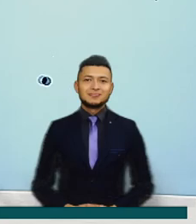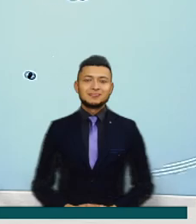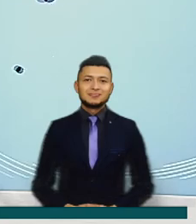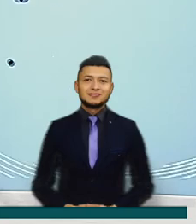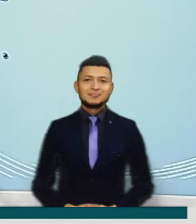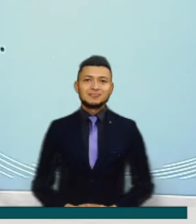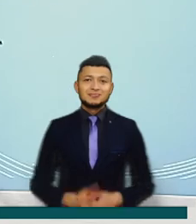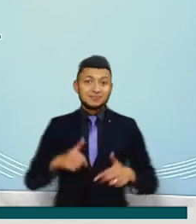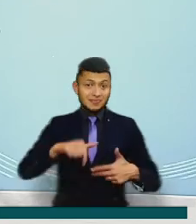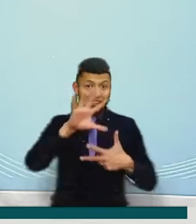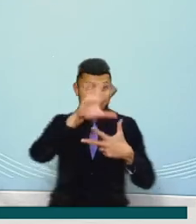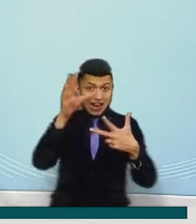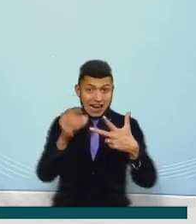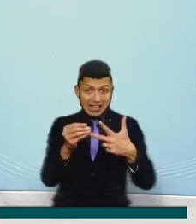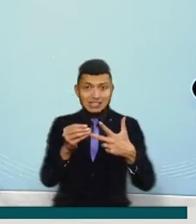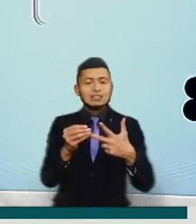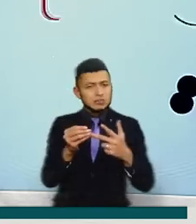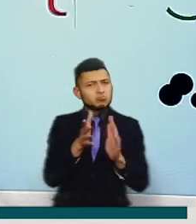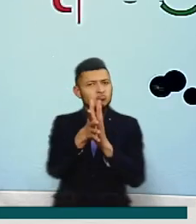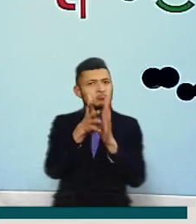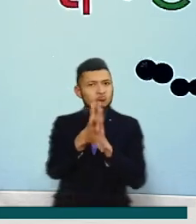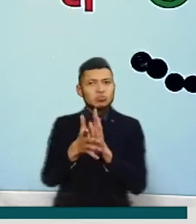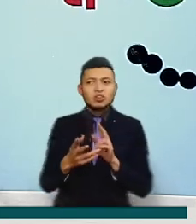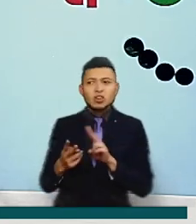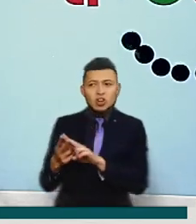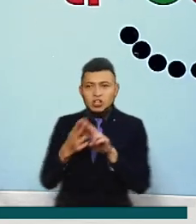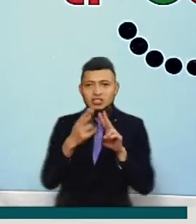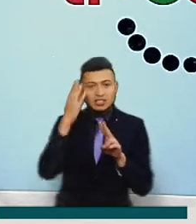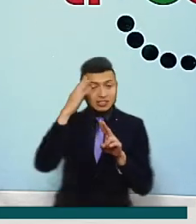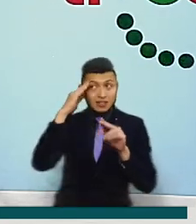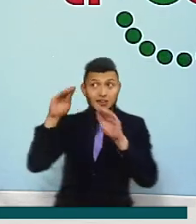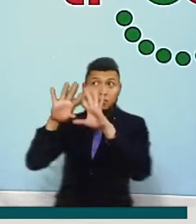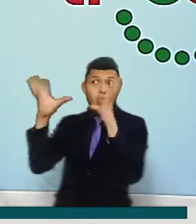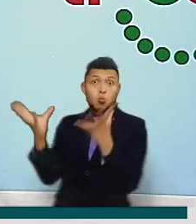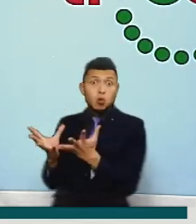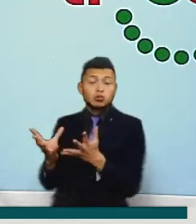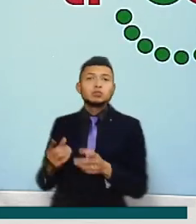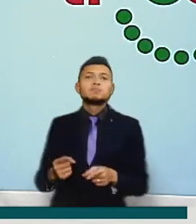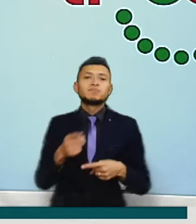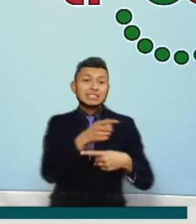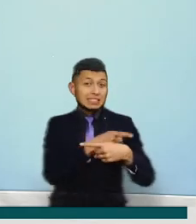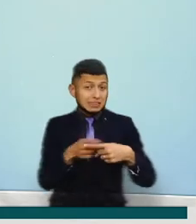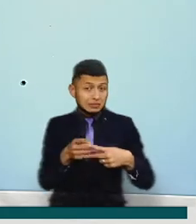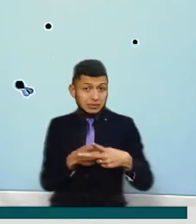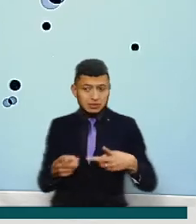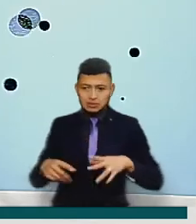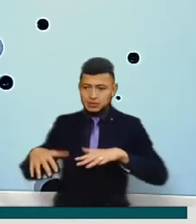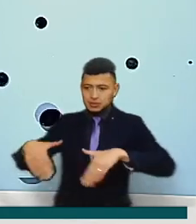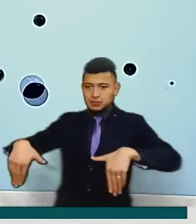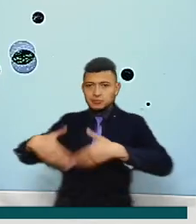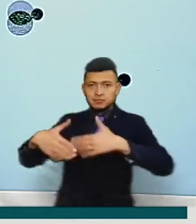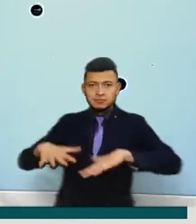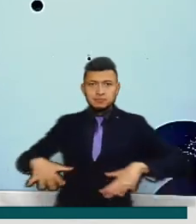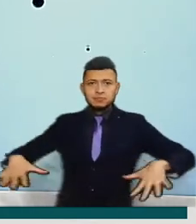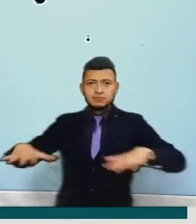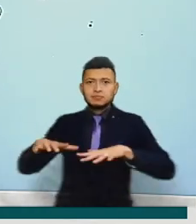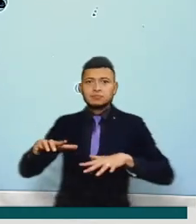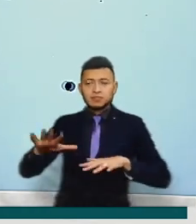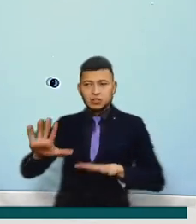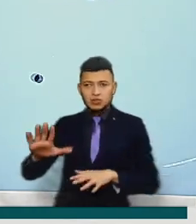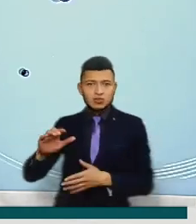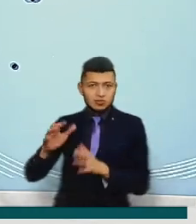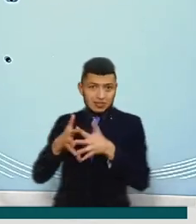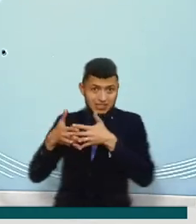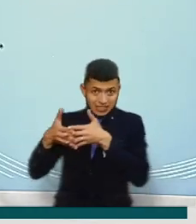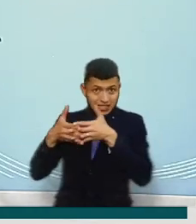En Enlace 13 tenemos un espacio para conocer lo que pasa en el mundo. En solo unas semanas, una calle de Los Ángeles, California, llevará el nombre del artista